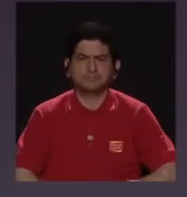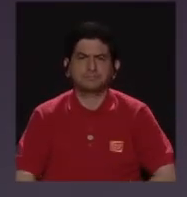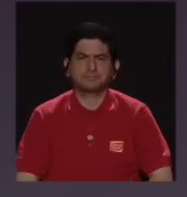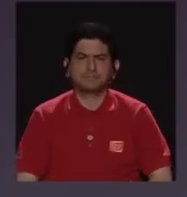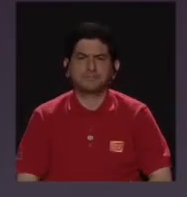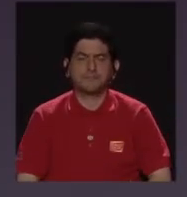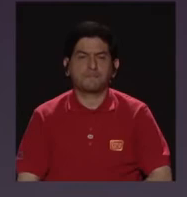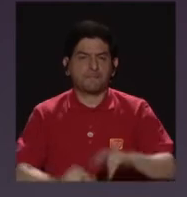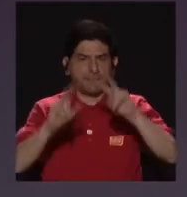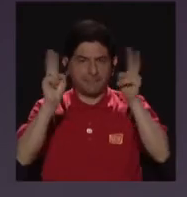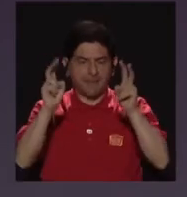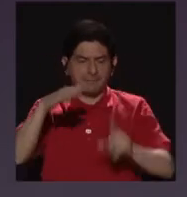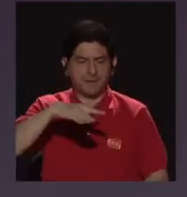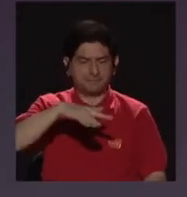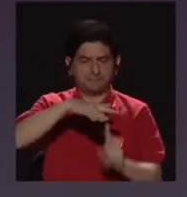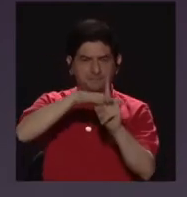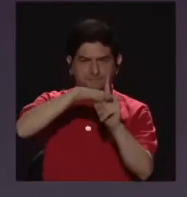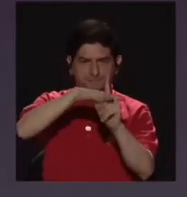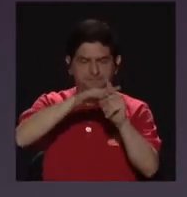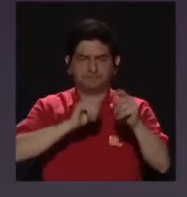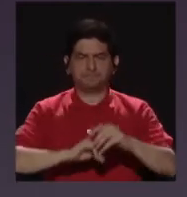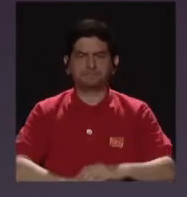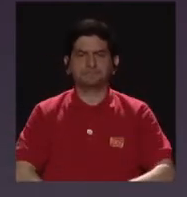por el tema de la visibilidad